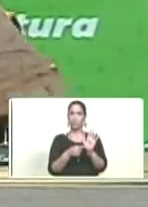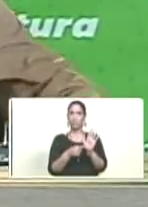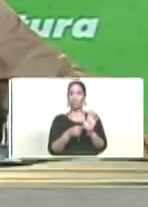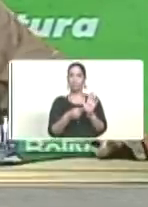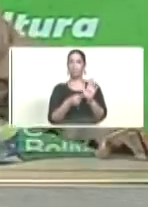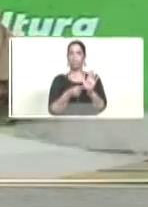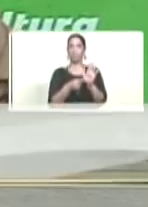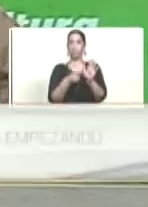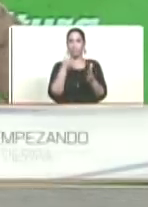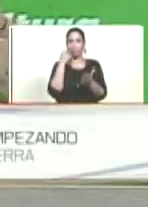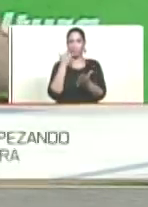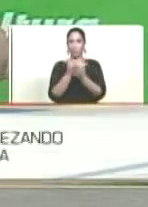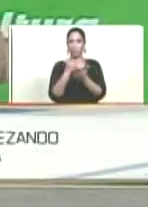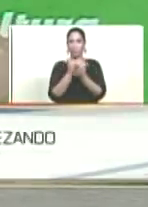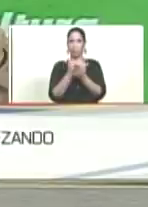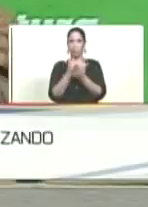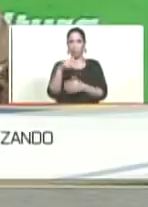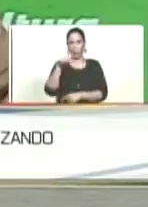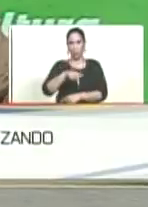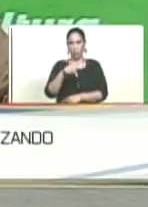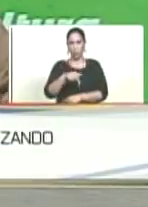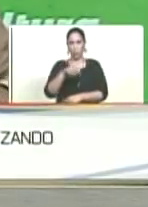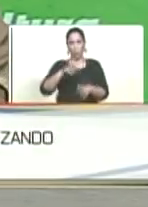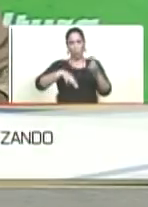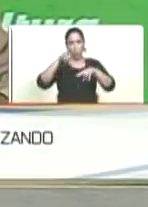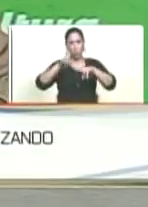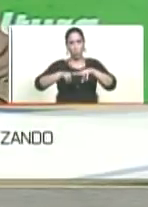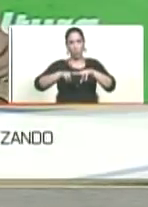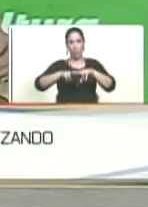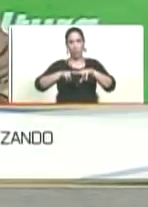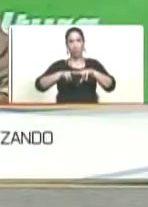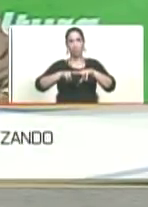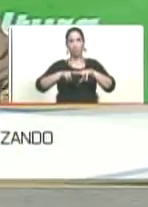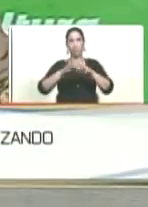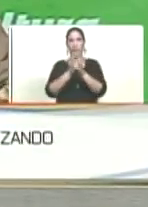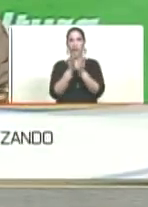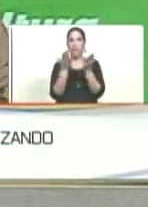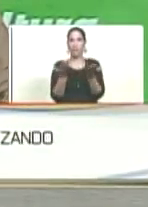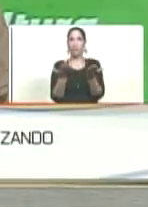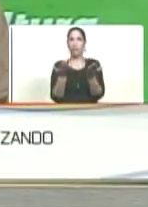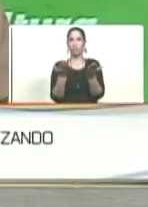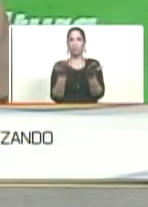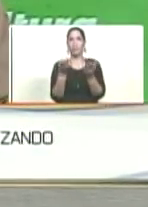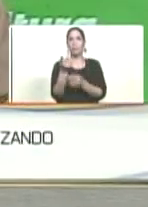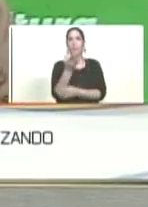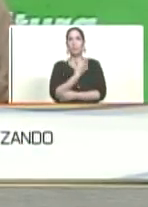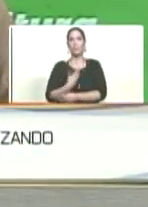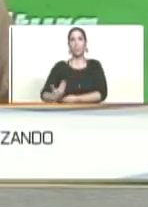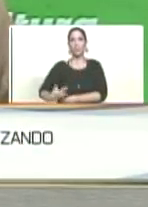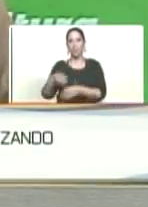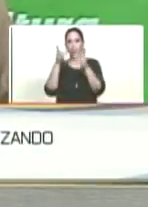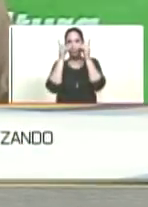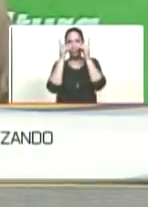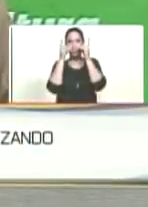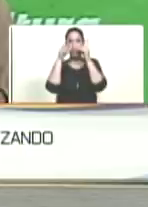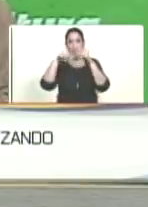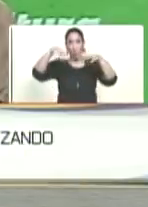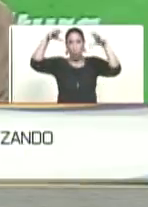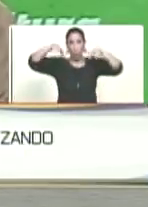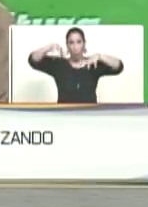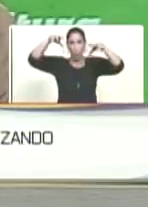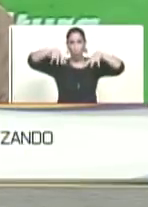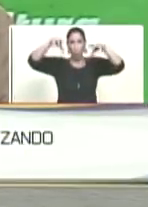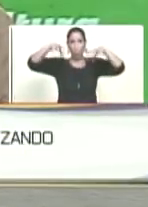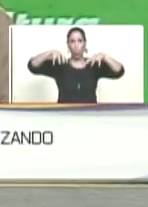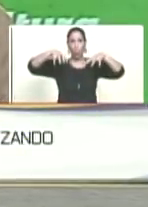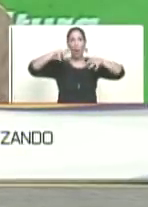Fíjense ustedes, yo voy a construir una agenda, vicepresidenta ejecutiva, en medio de este chaparrón. Por algo debe